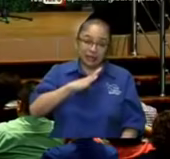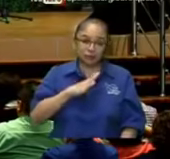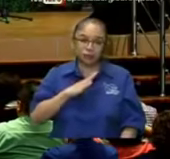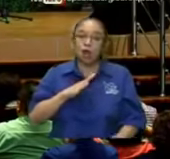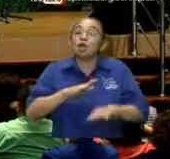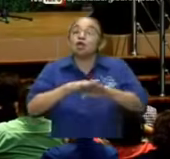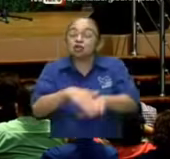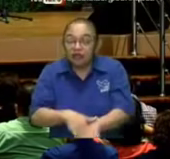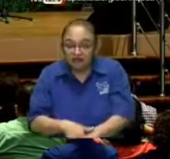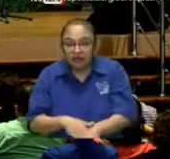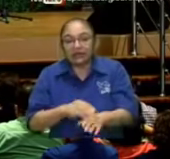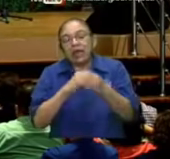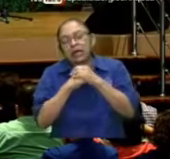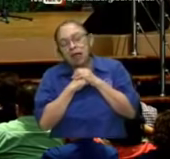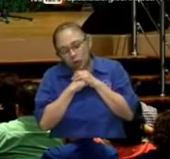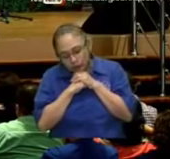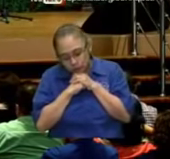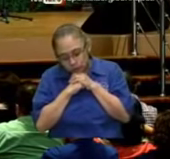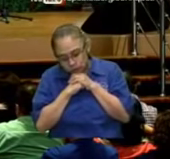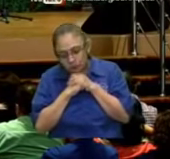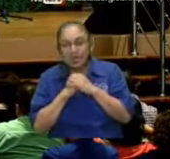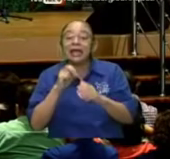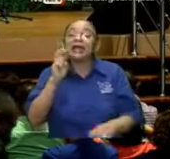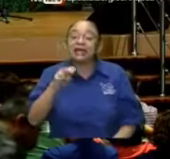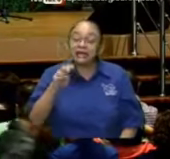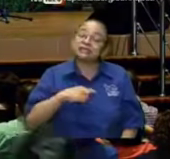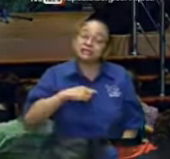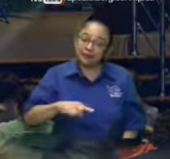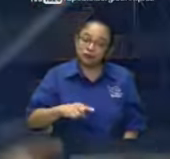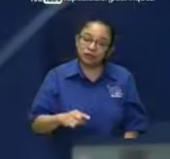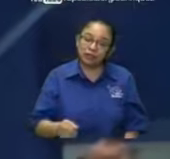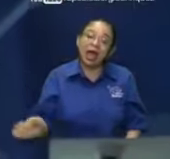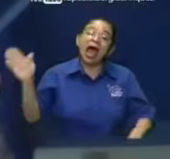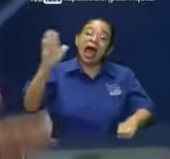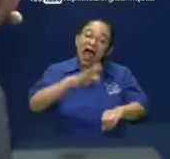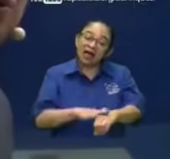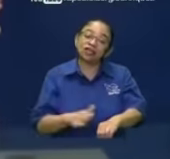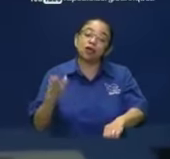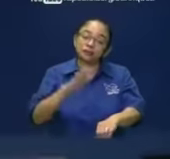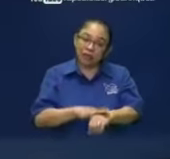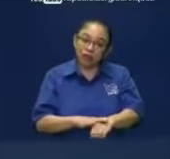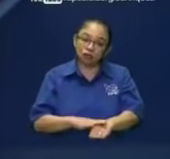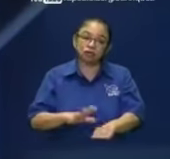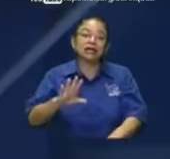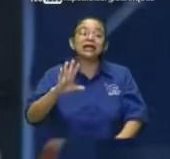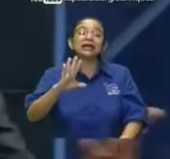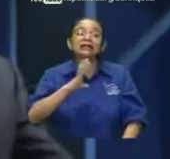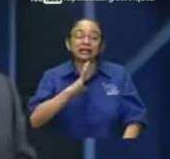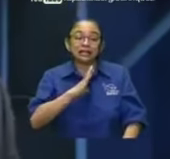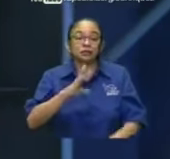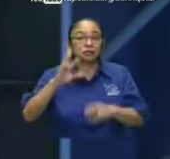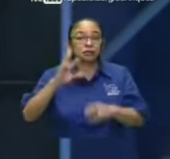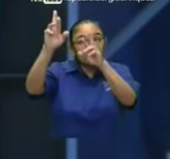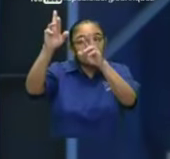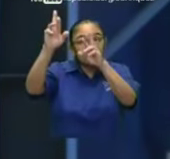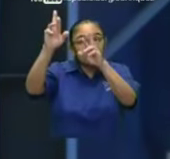la adoración, y necesitamos ser adoptados. Entonces tiene que venir un renuevo de la paternidad. Este